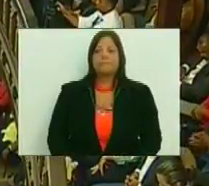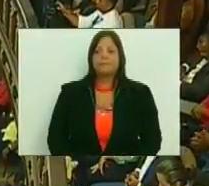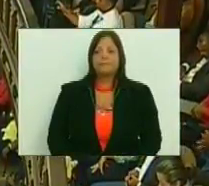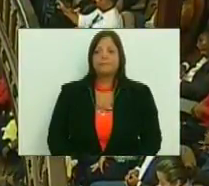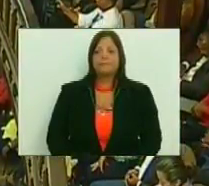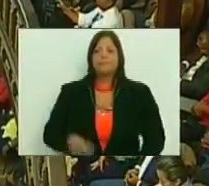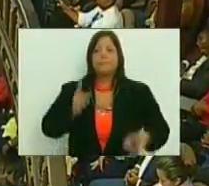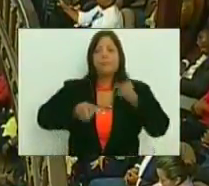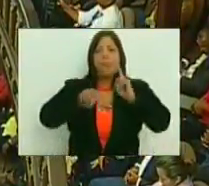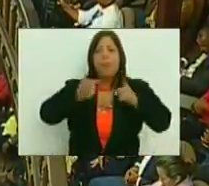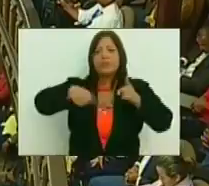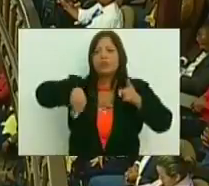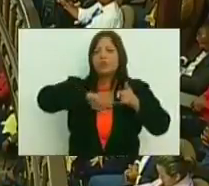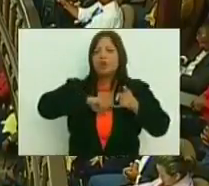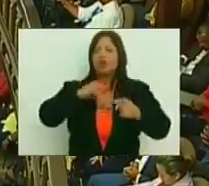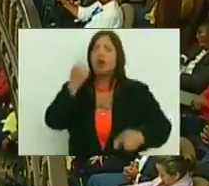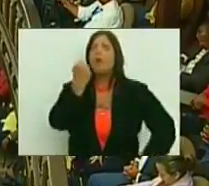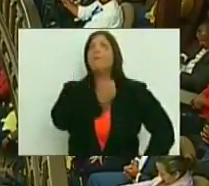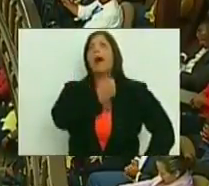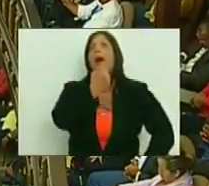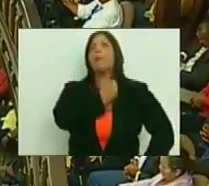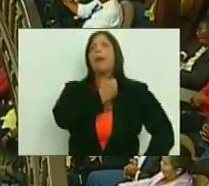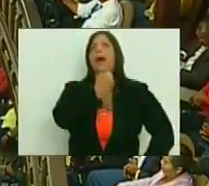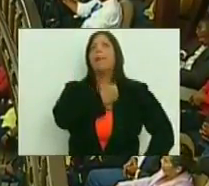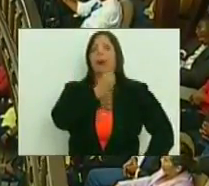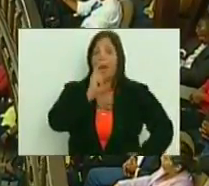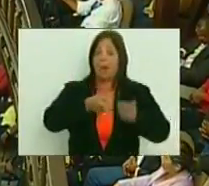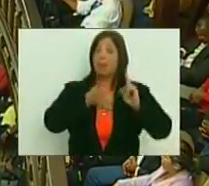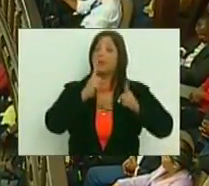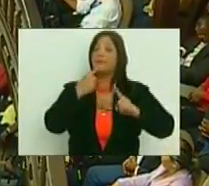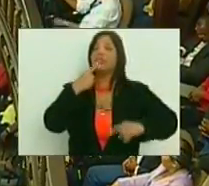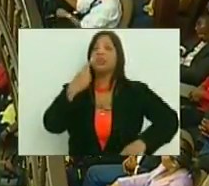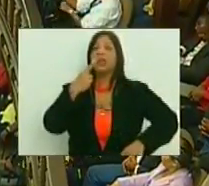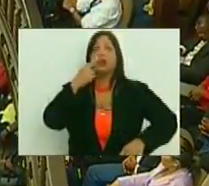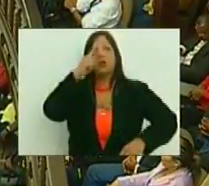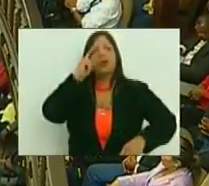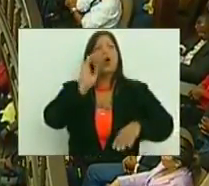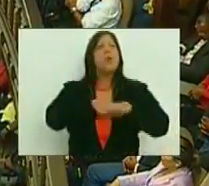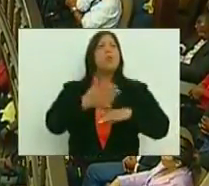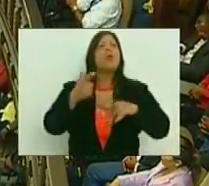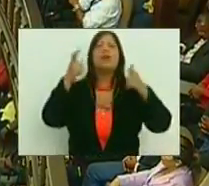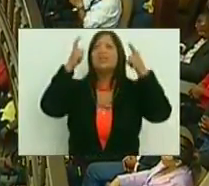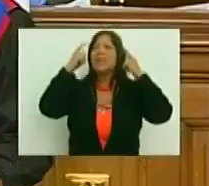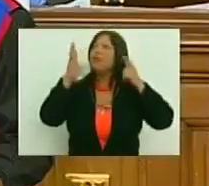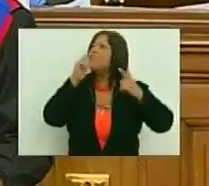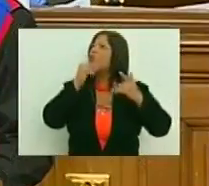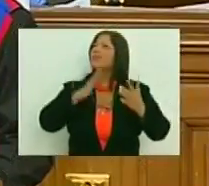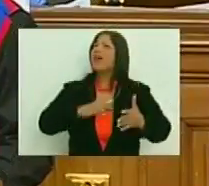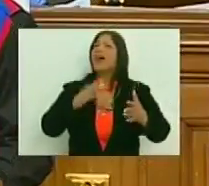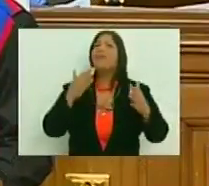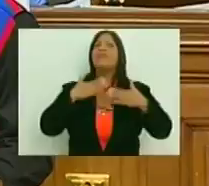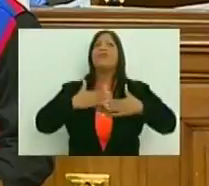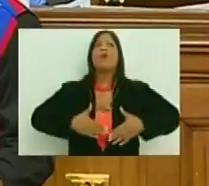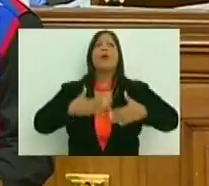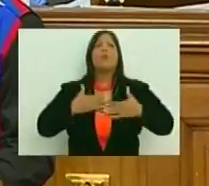A veces nosotros nos damos golpes de pecho diciendo que por qué Chávez no está con nosotros físicamente.